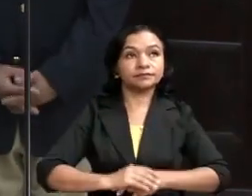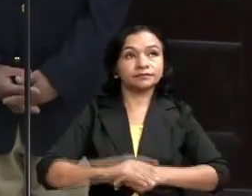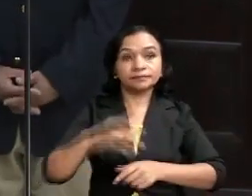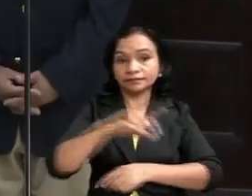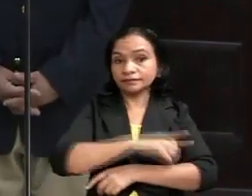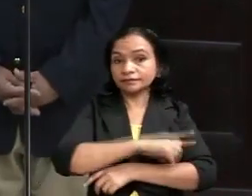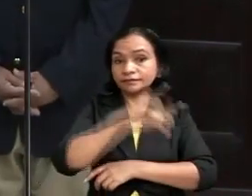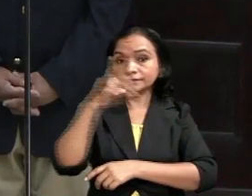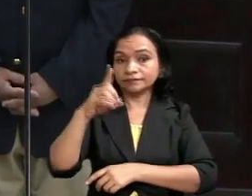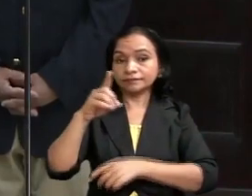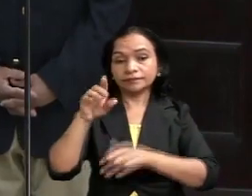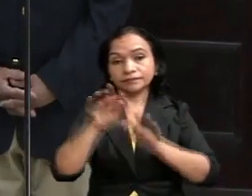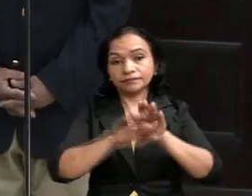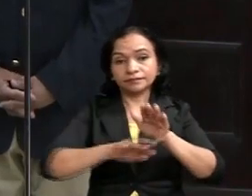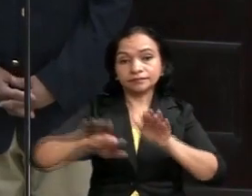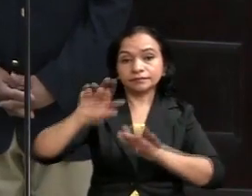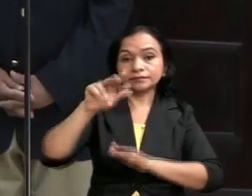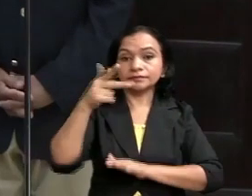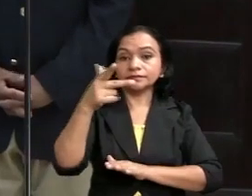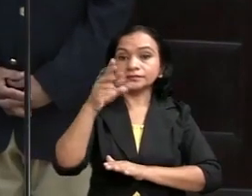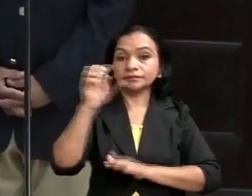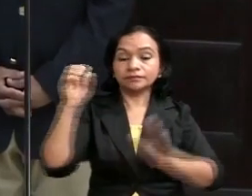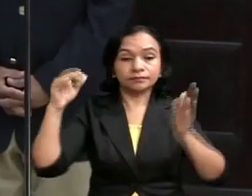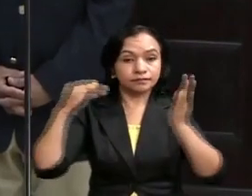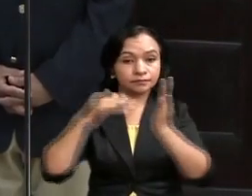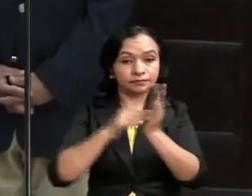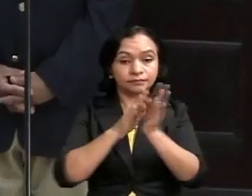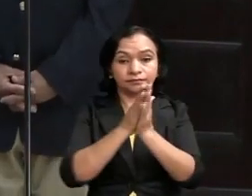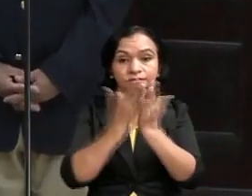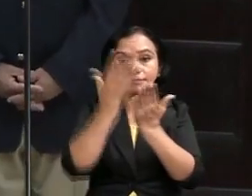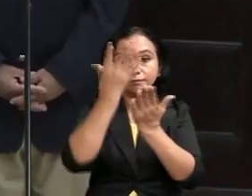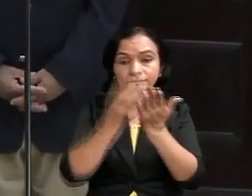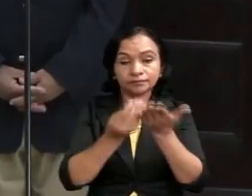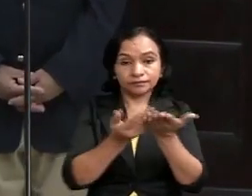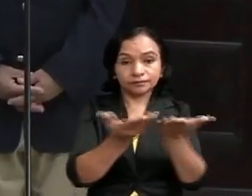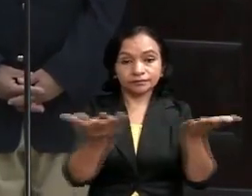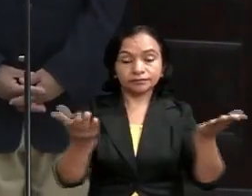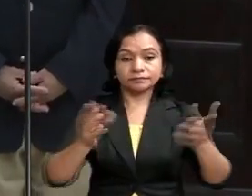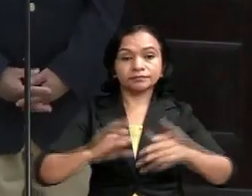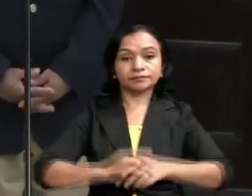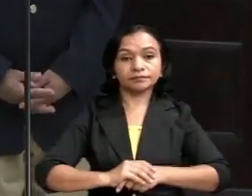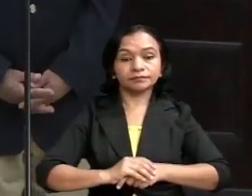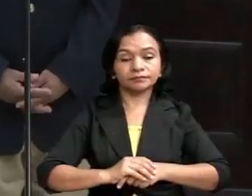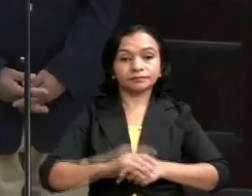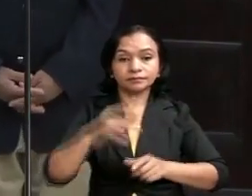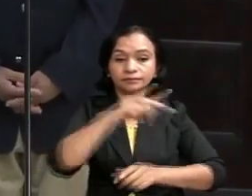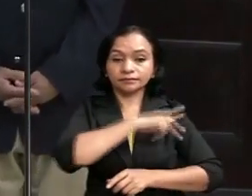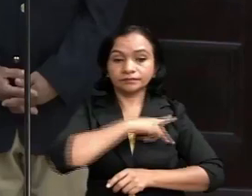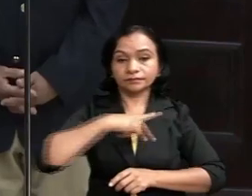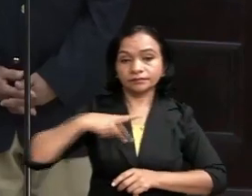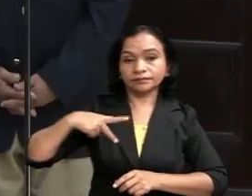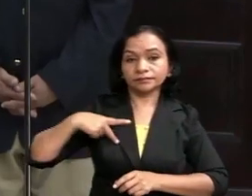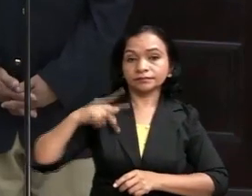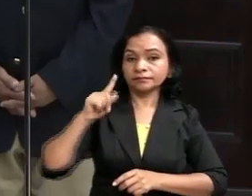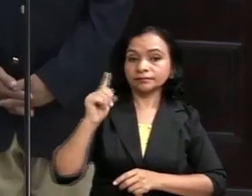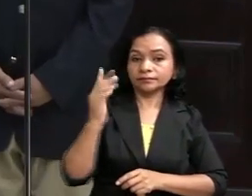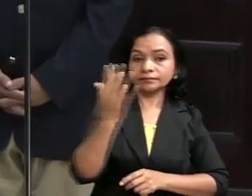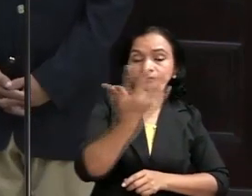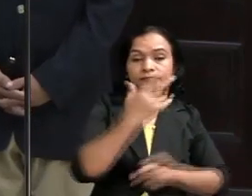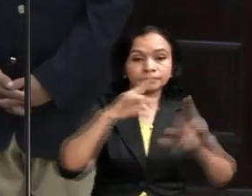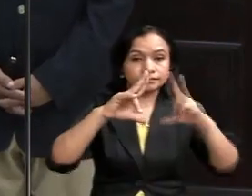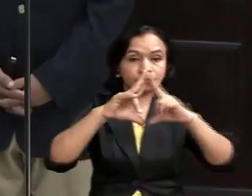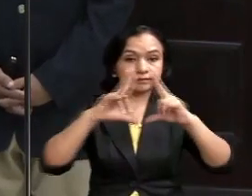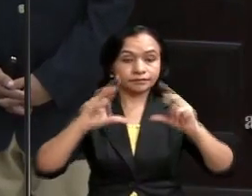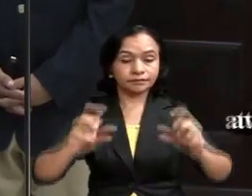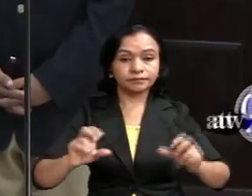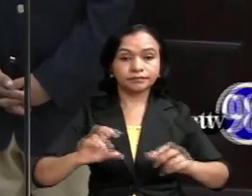hemos entregado más de 80,000 Biblias. To pastors all over Nicaragua. A pastores en todo Nicaragua. And all